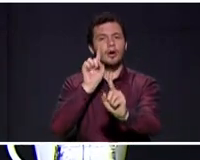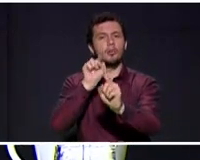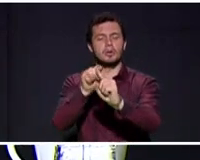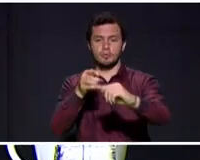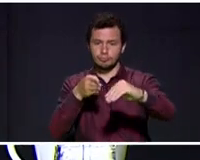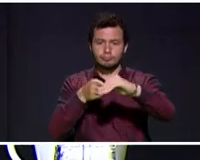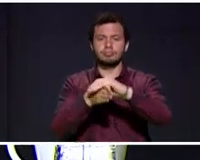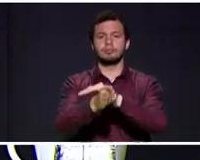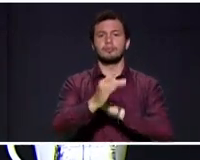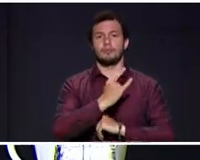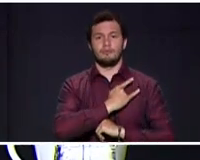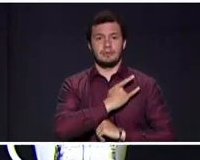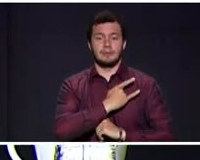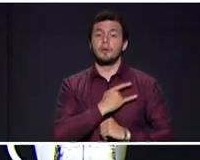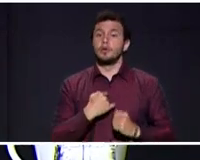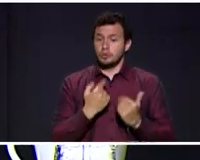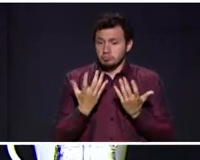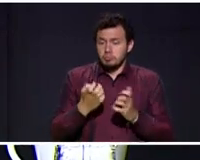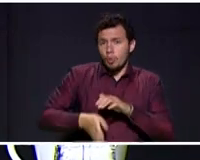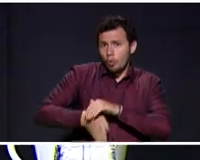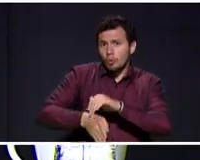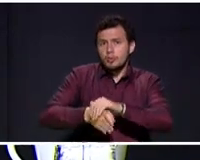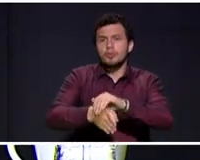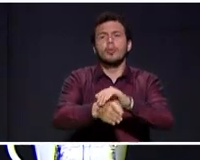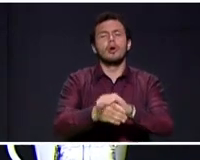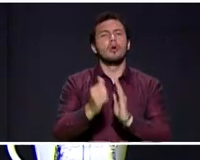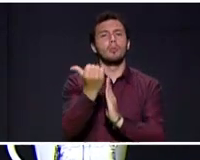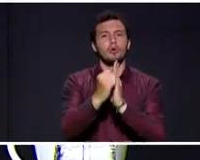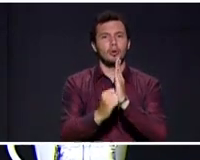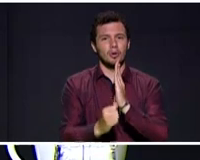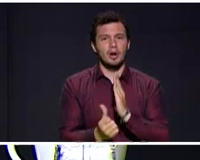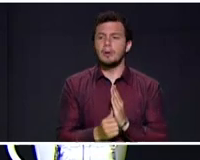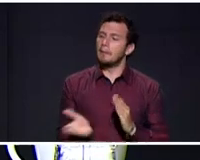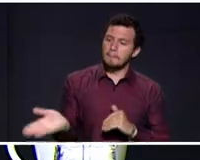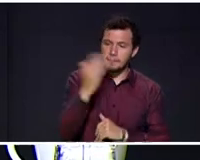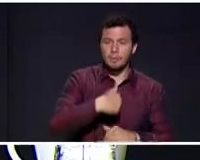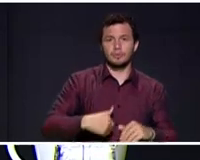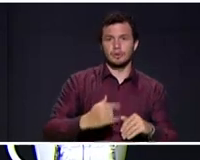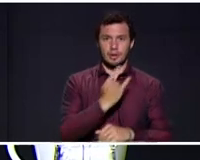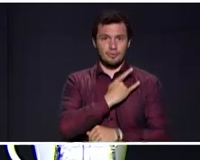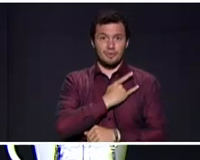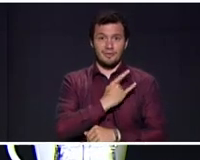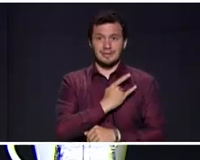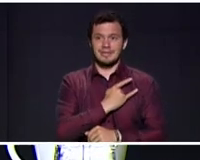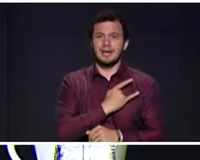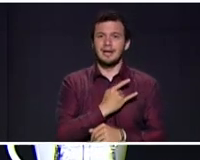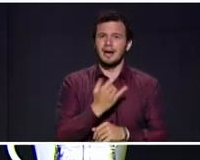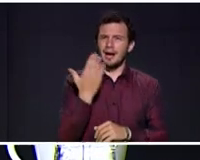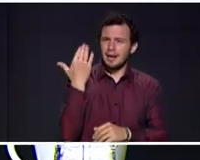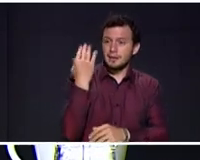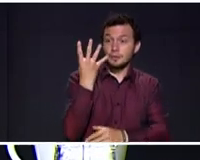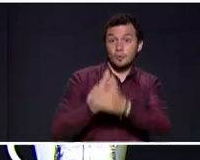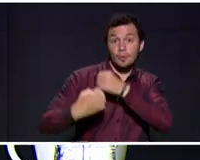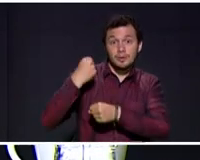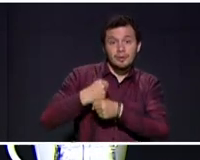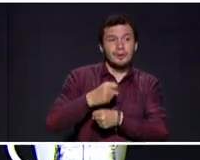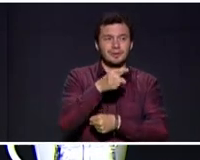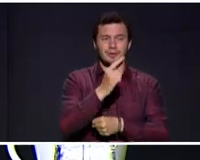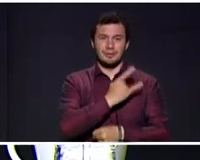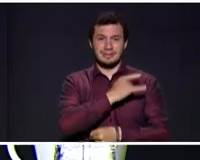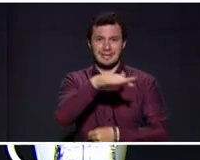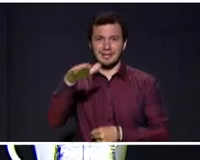con el programa vamos a la universidad que lo tuvimos hace cuatro años en la gobernación de antioquia para que preparemos a los chicos en las chicas